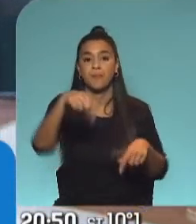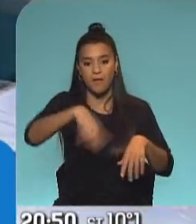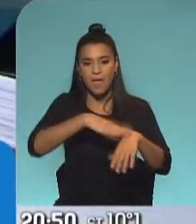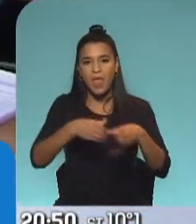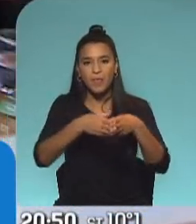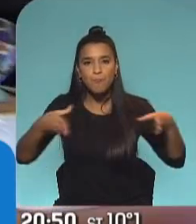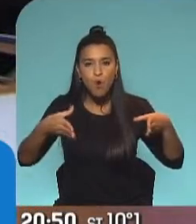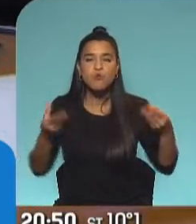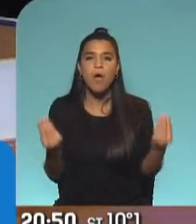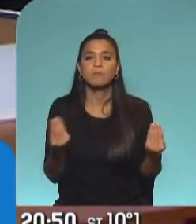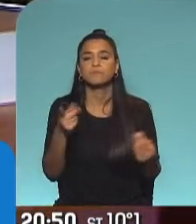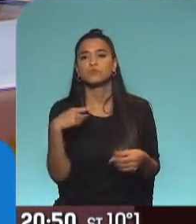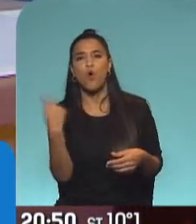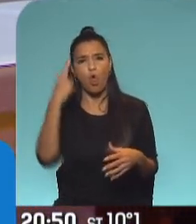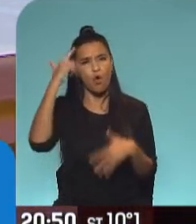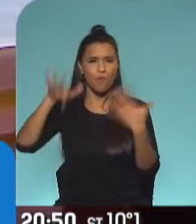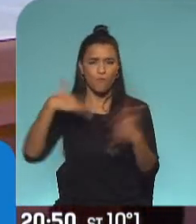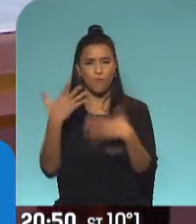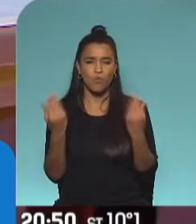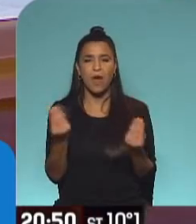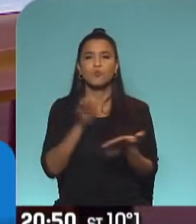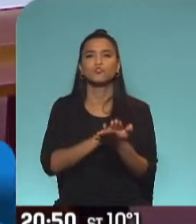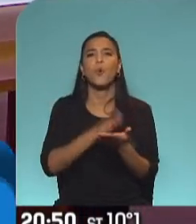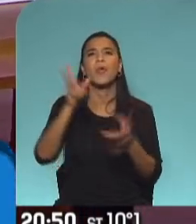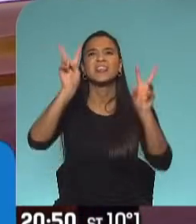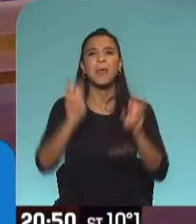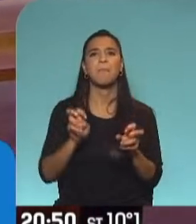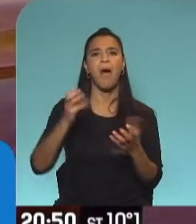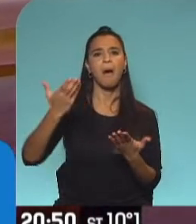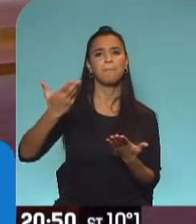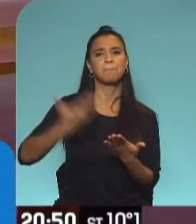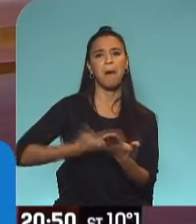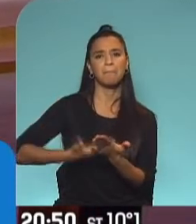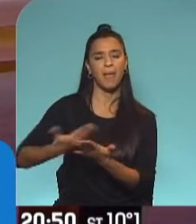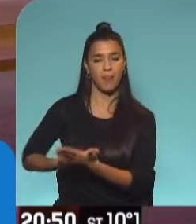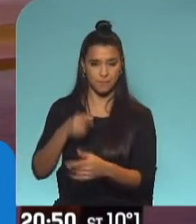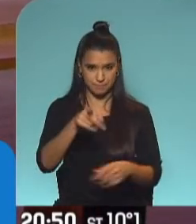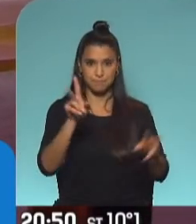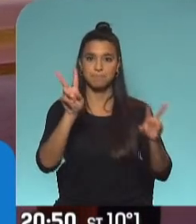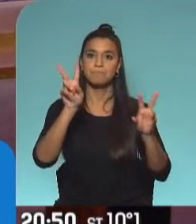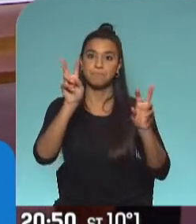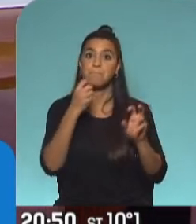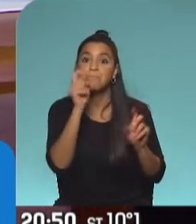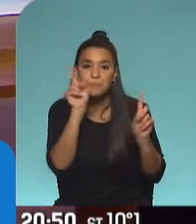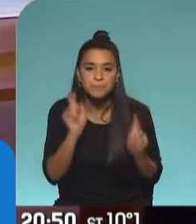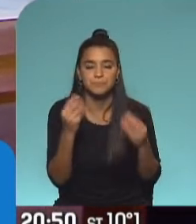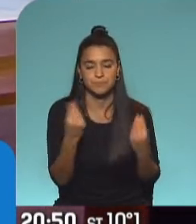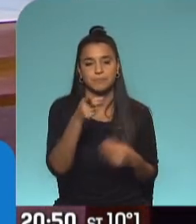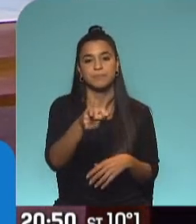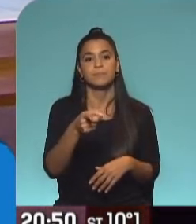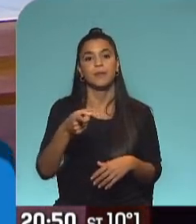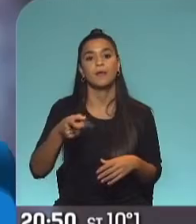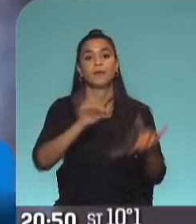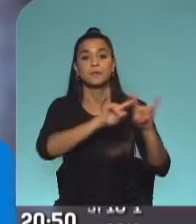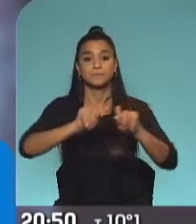ha hecho que todos nos confundamos un poco con lo burocrático, ¿no? Bueno, allí la pregunta entonces. Por la página de